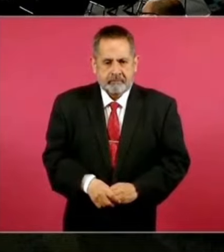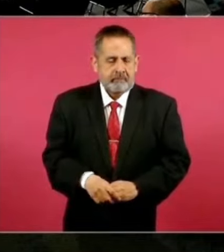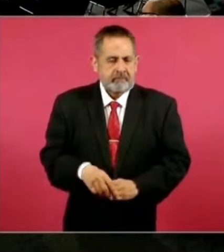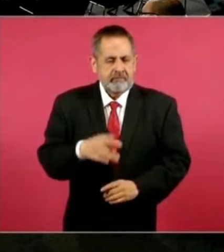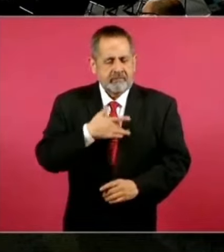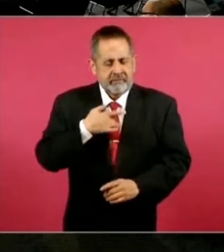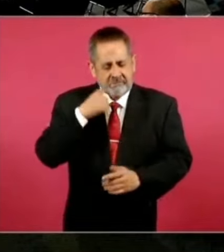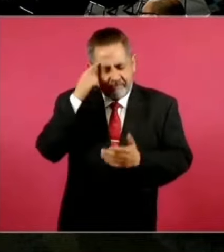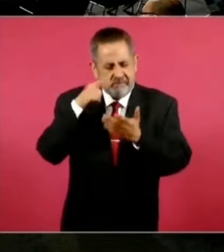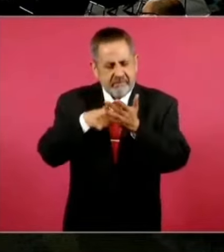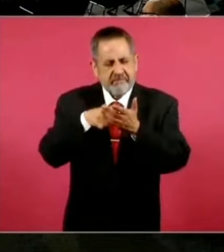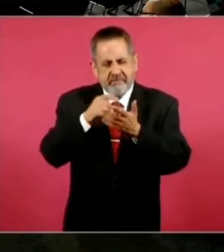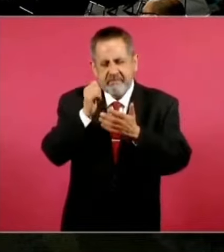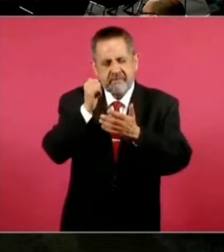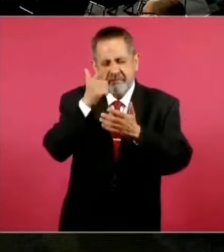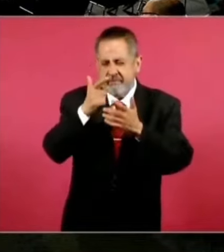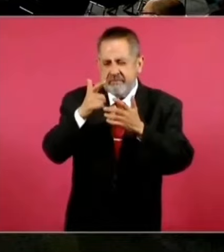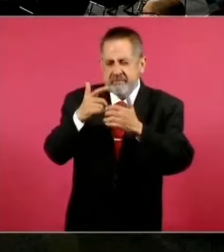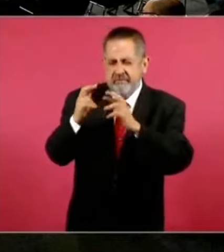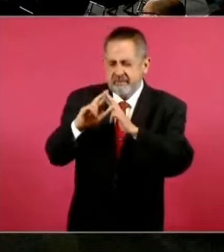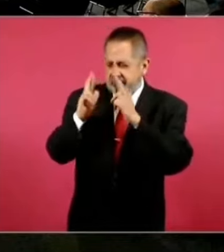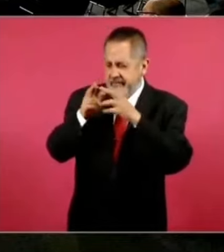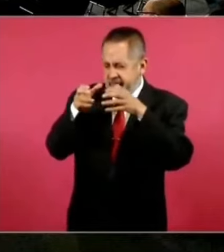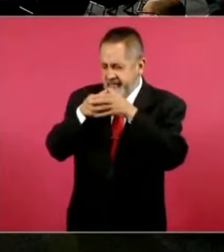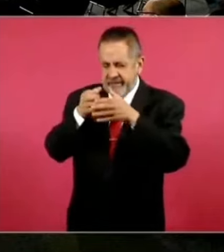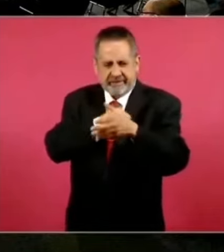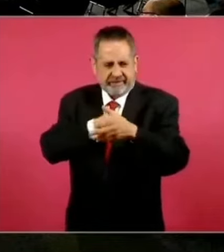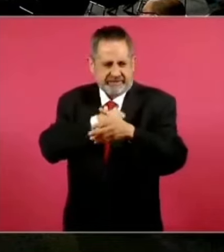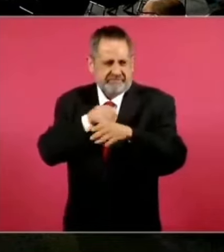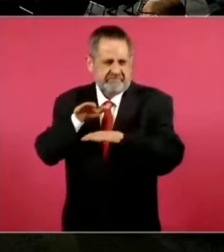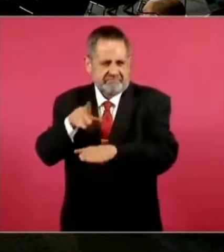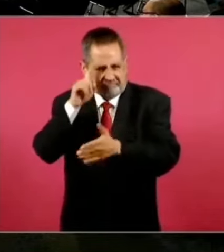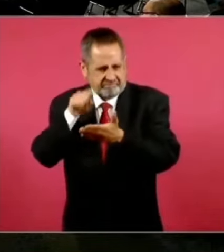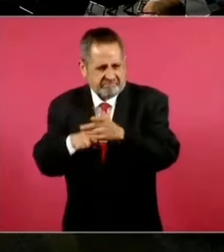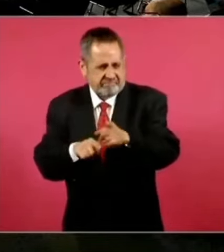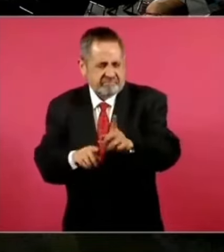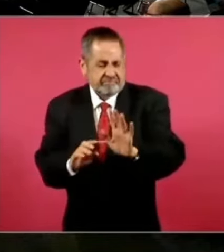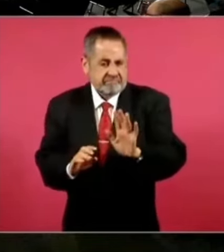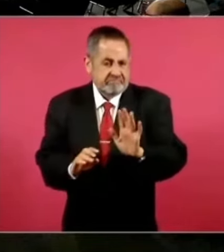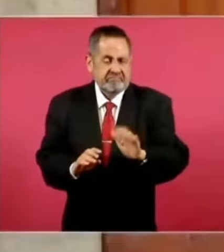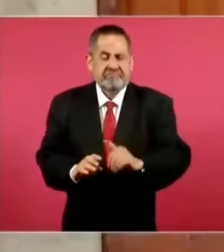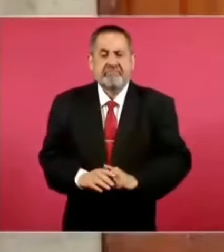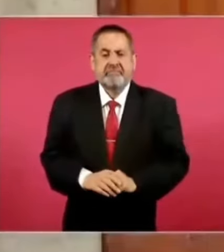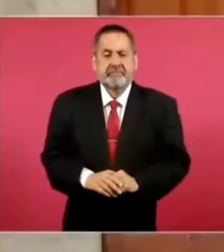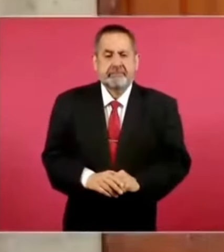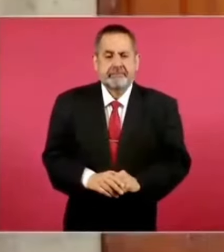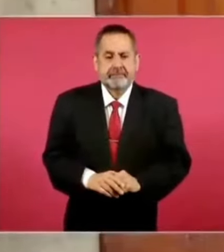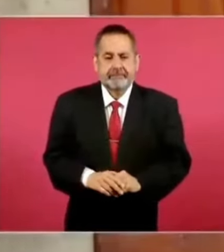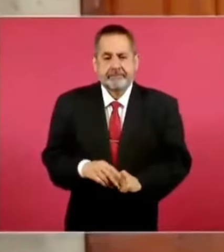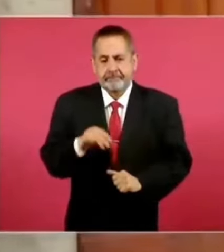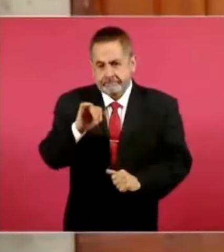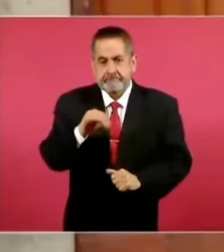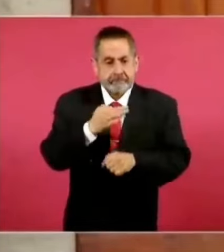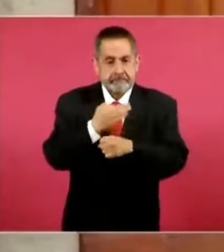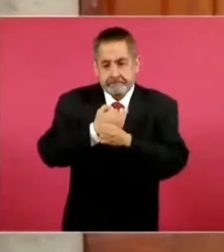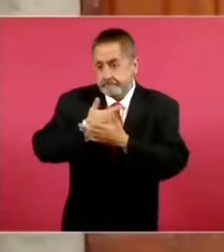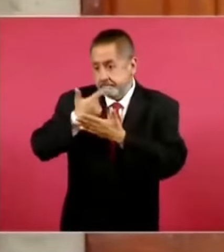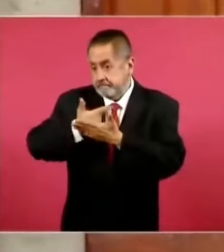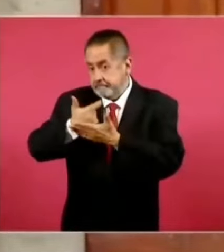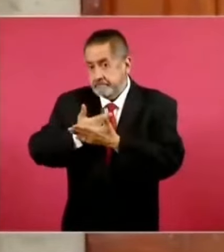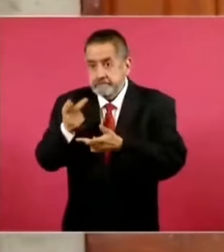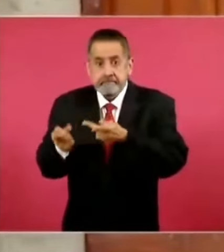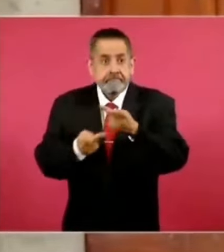de salud. Se levantó ya la encuesta nacional. Sí, estamos haciendo una encuesta nacional para